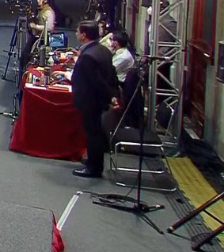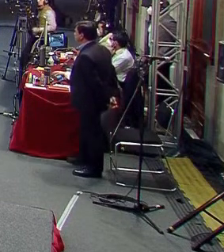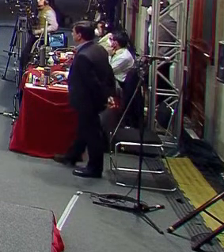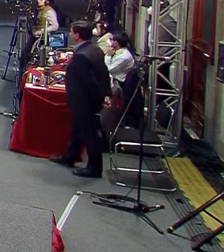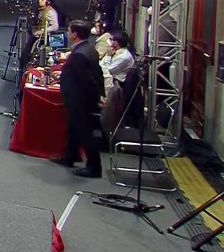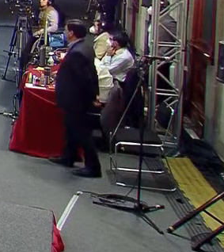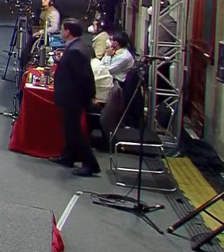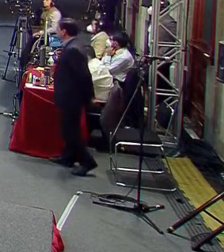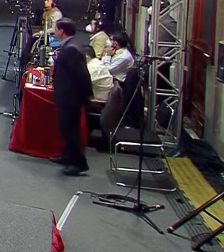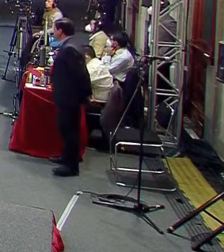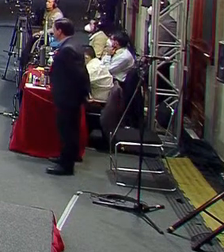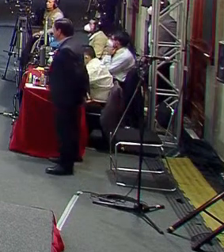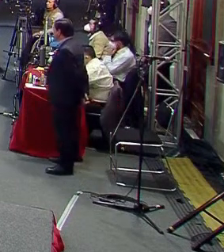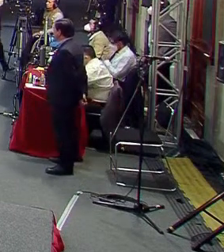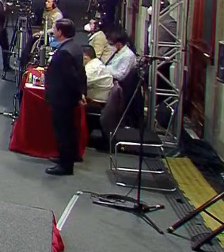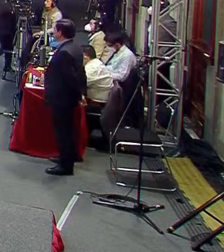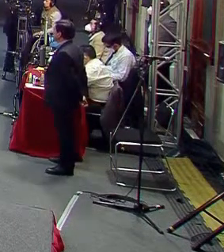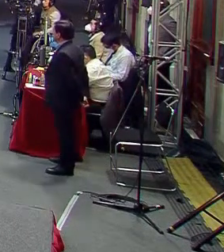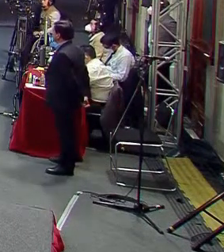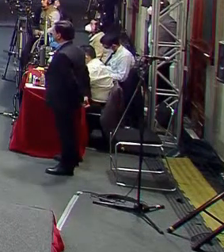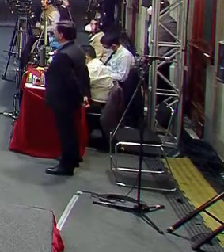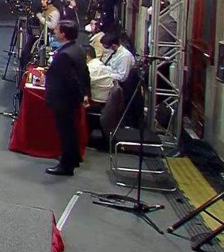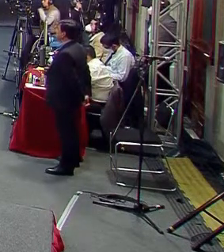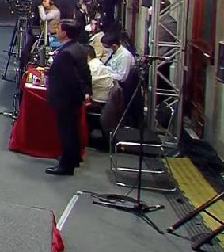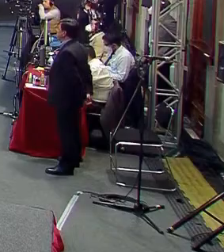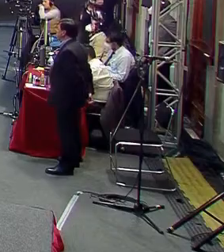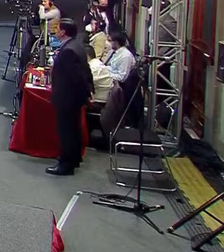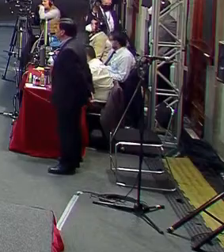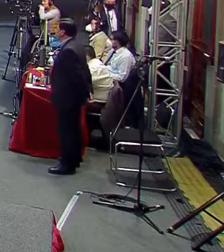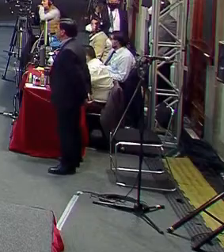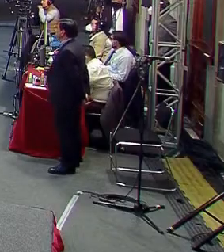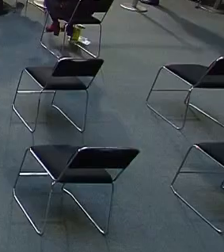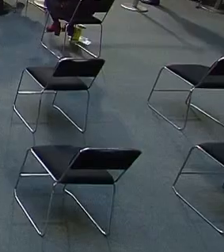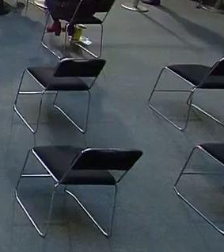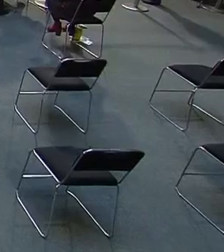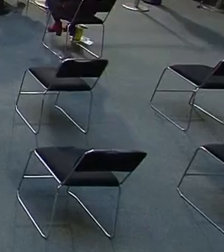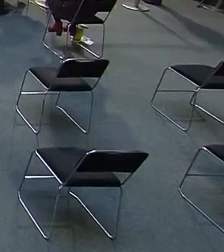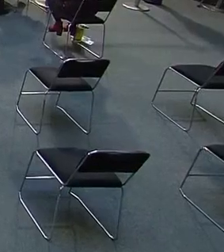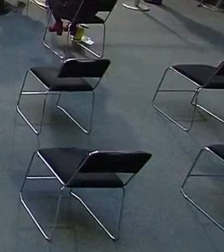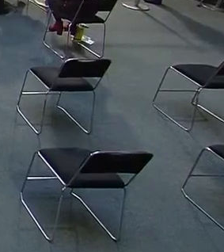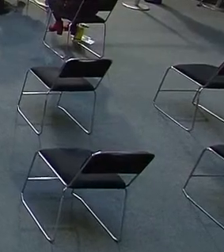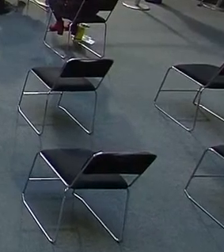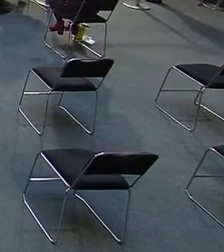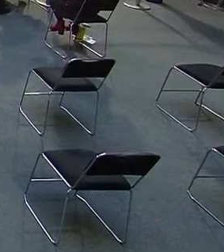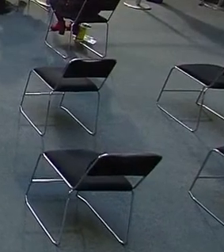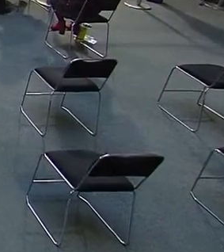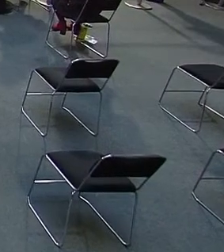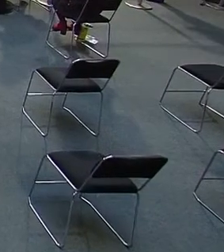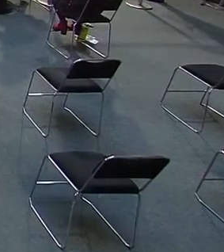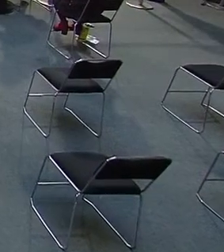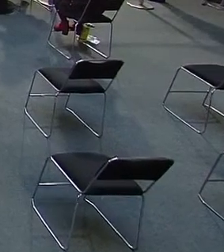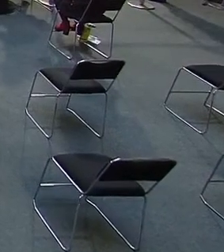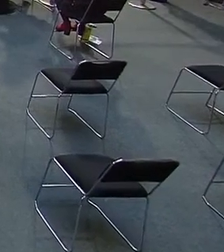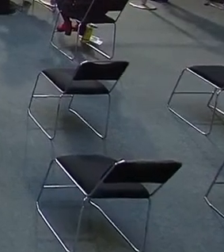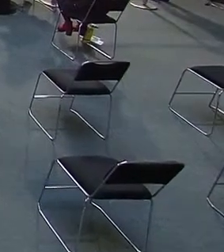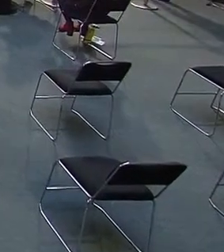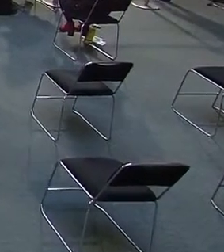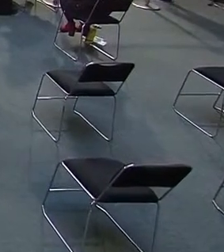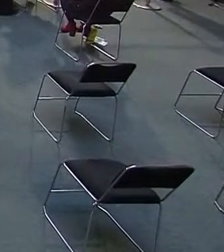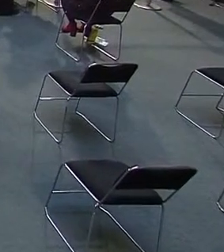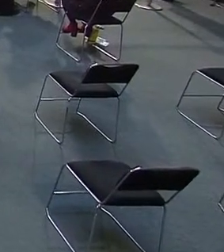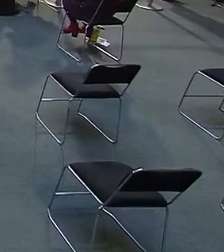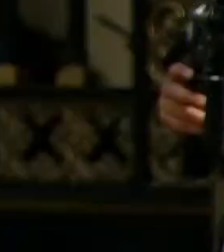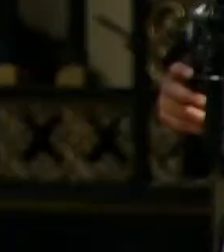Gracias, presidente. Buenos días. Preguntarle sobre la situación en la frontera con los migrantes. Decía el fin de semana que hay conversaciones con el gobierno